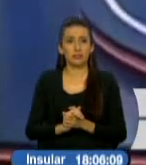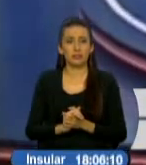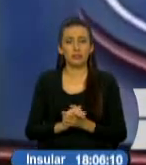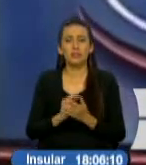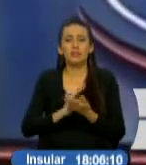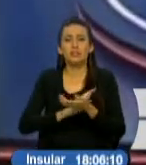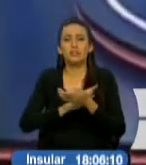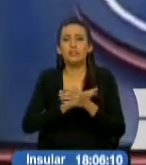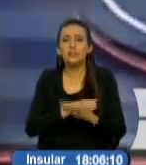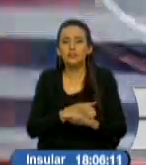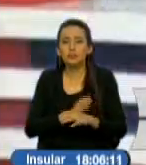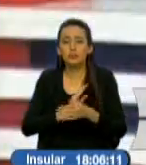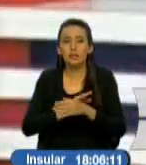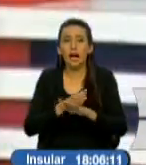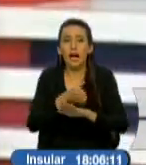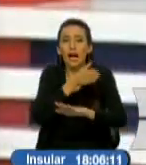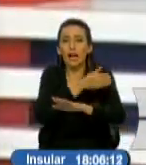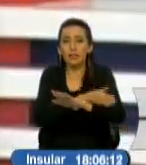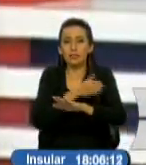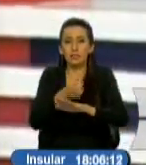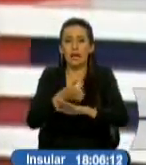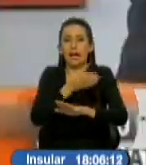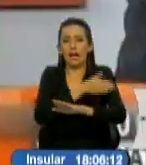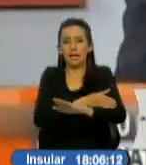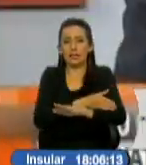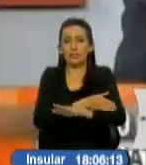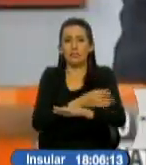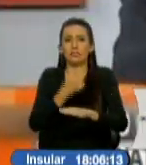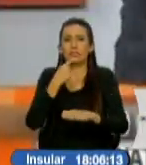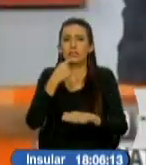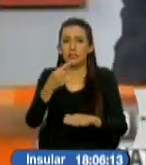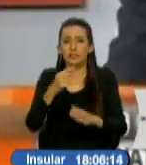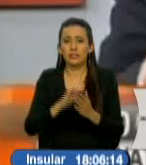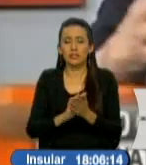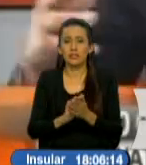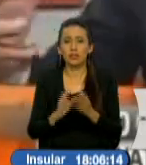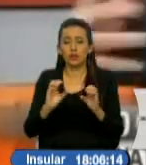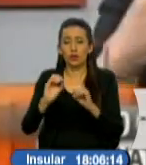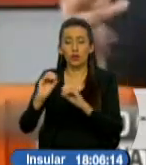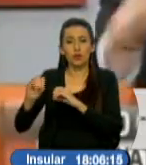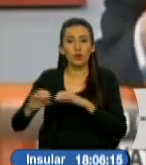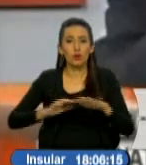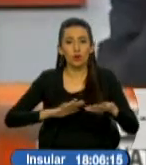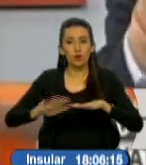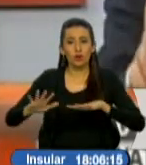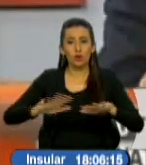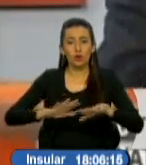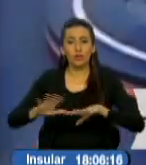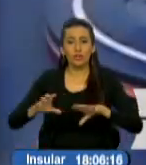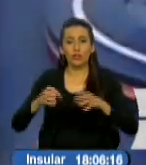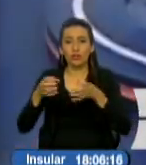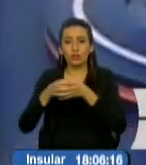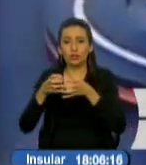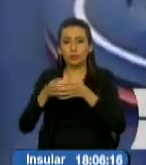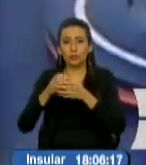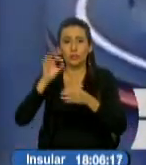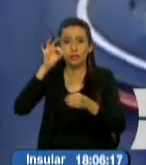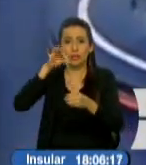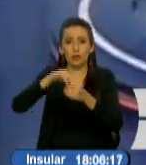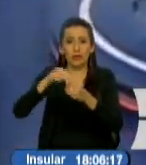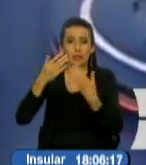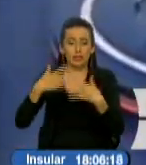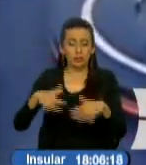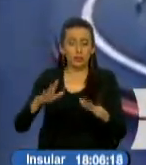obstante, solo unas horas antes, en una entrevista en Teleamazonas, Camacho fue presentado como el coordinador del Observatorio Ciudadano Electoral, organismo que había